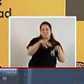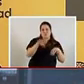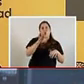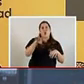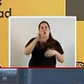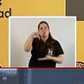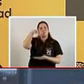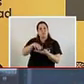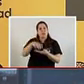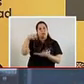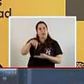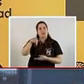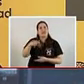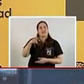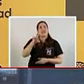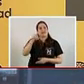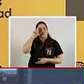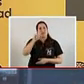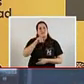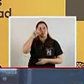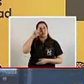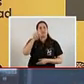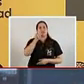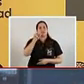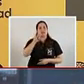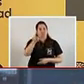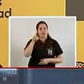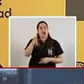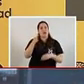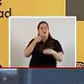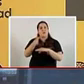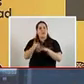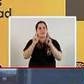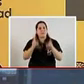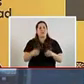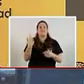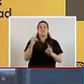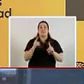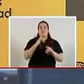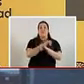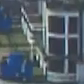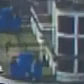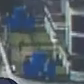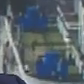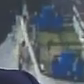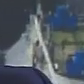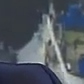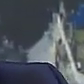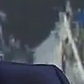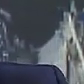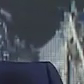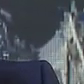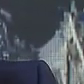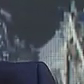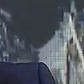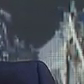juventud argentina como para ser presidente en el 2023. Esta es mi opinión. Maslatón, gracias. Muy interesante.